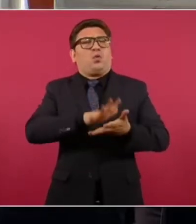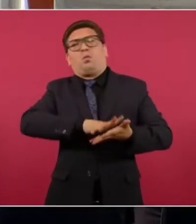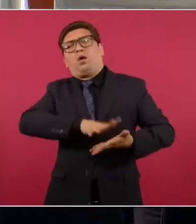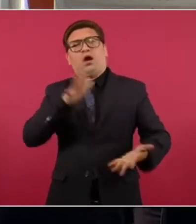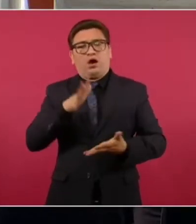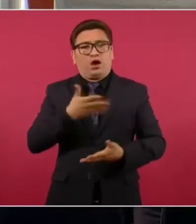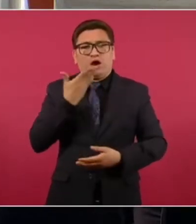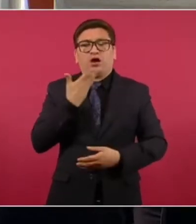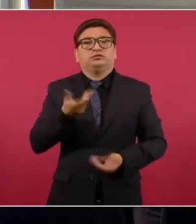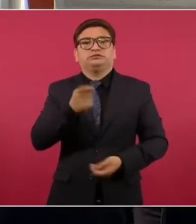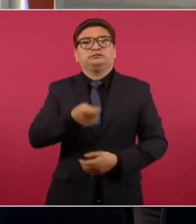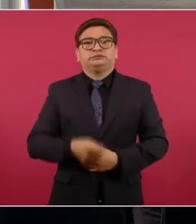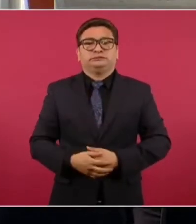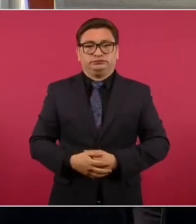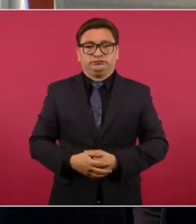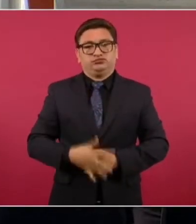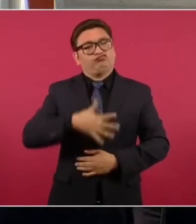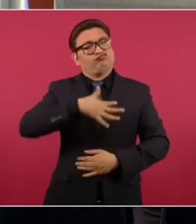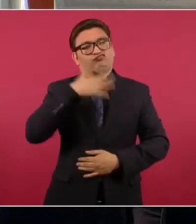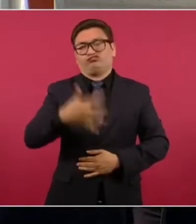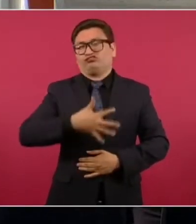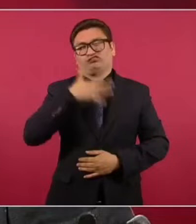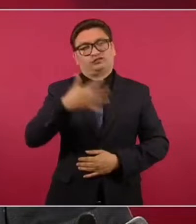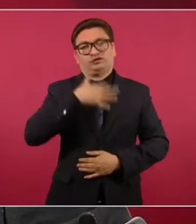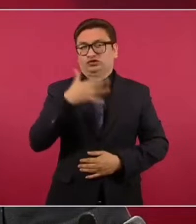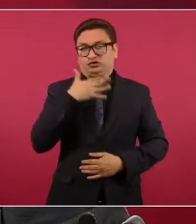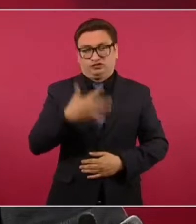Lo que imperaba, la corrupción,